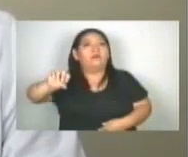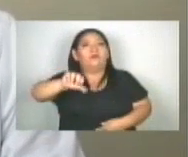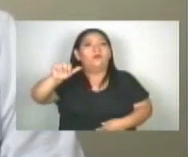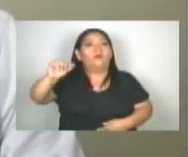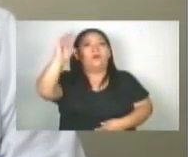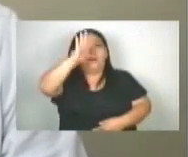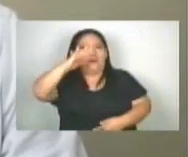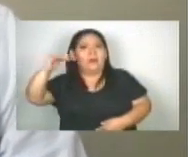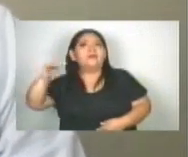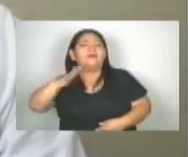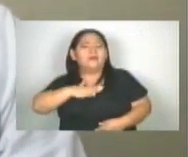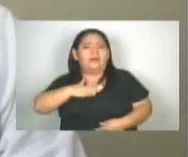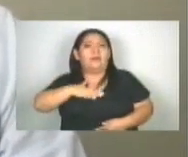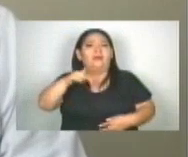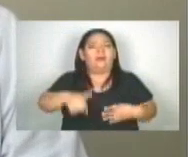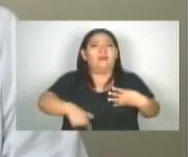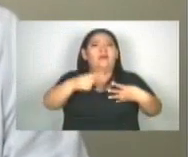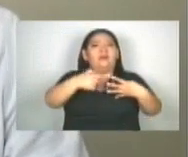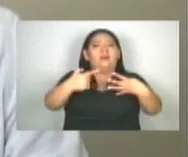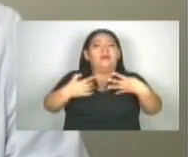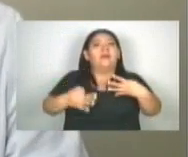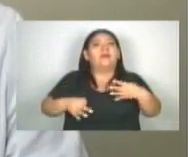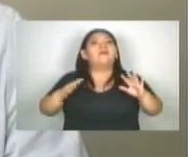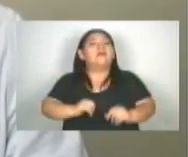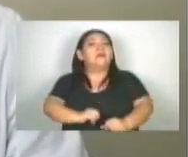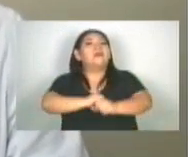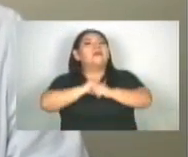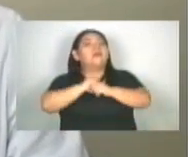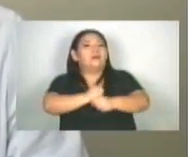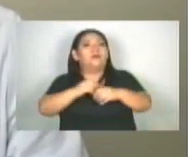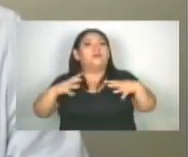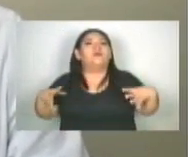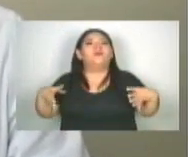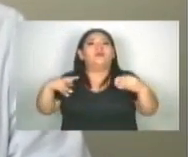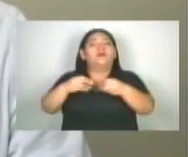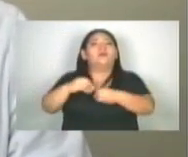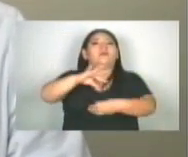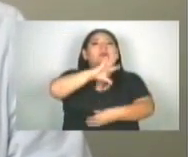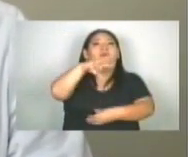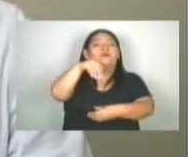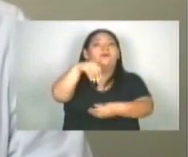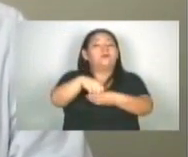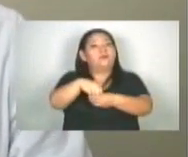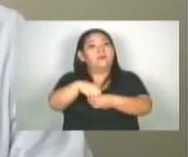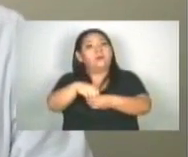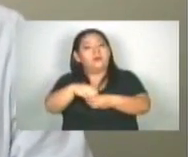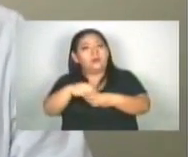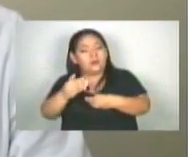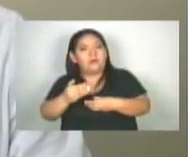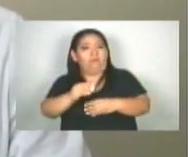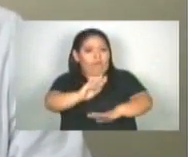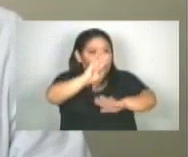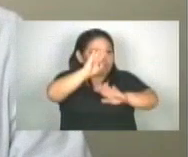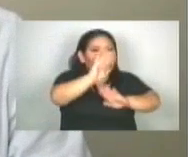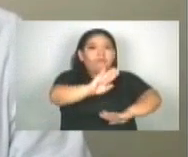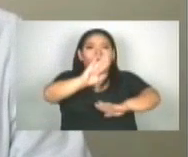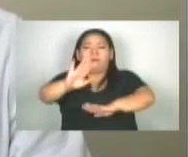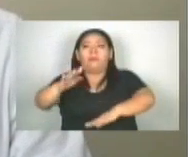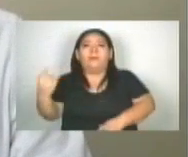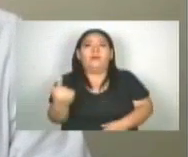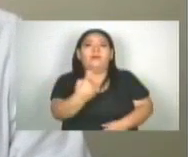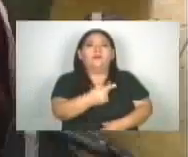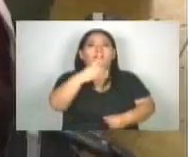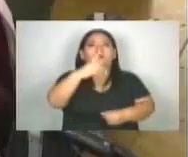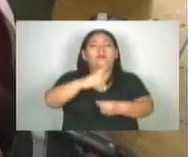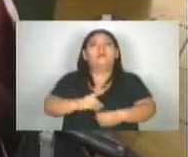tenemos vigente para garantizar una sociedad inclusiva y respetuosa de las personas con